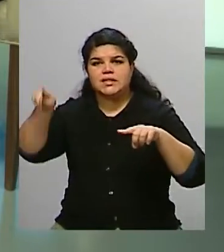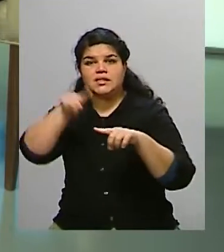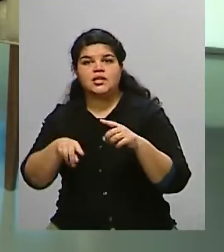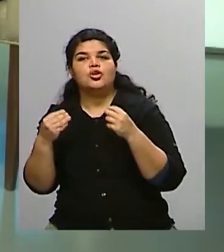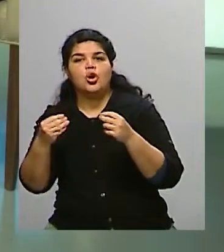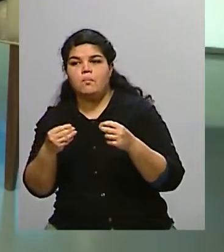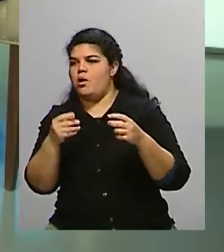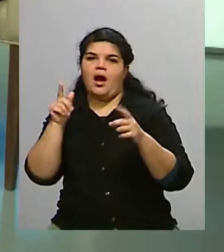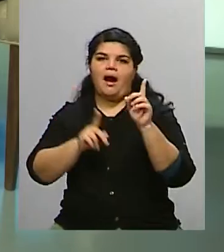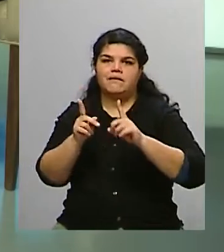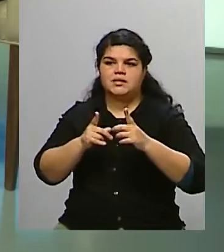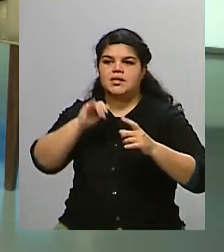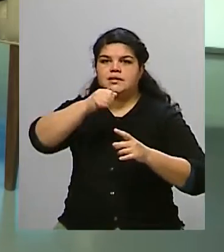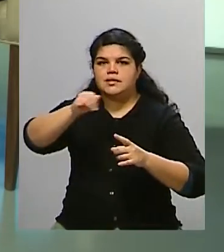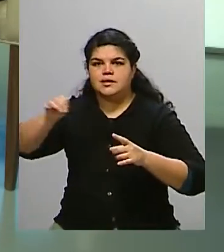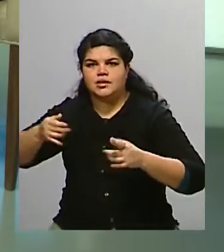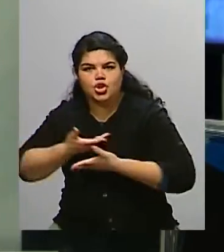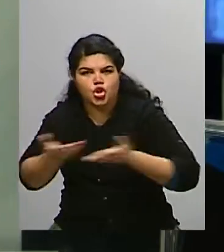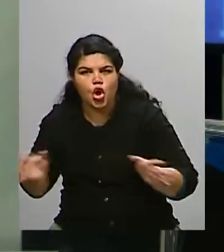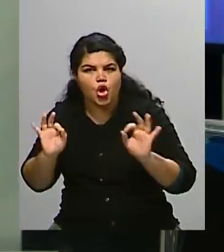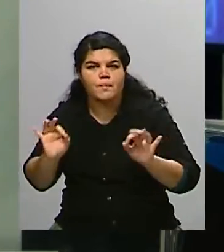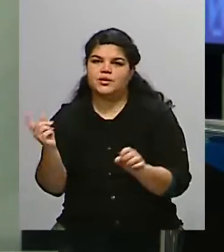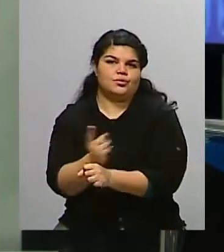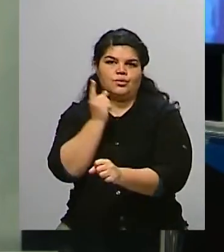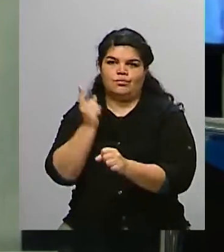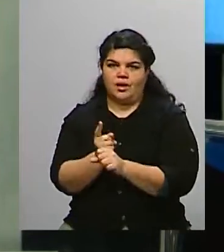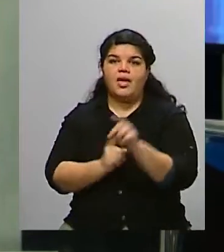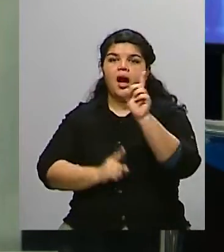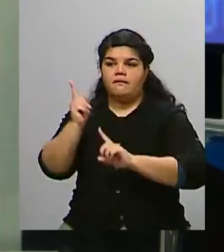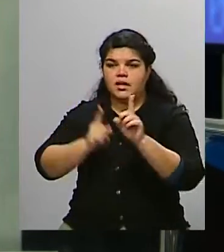de la salud se ha avanzado en cuanto a optimizar,